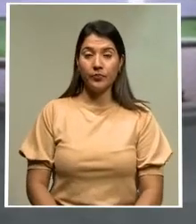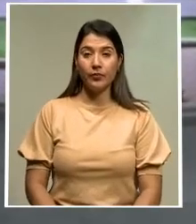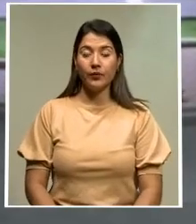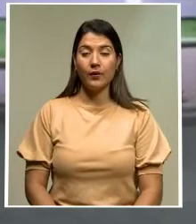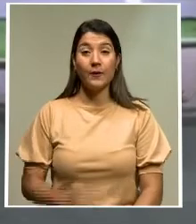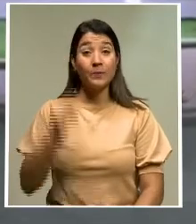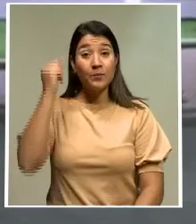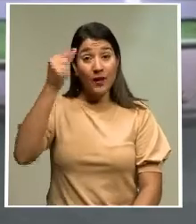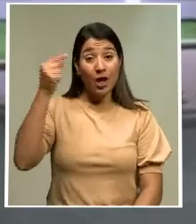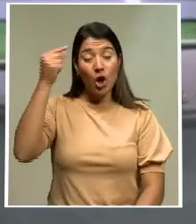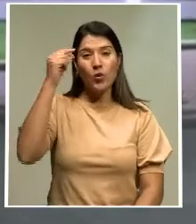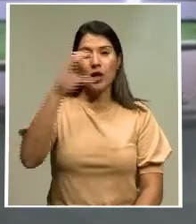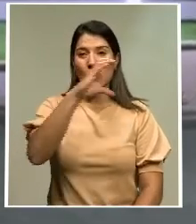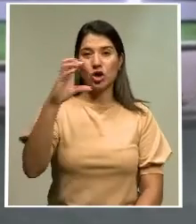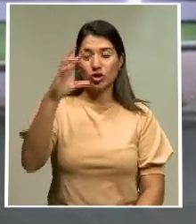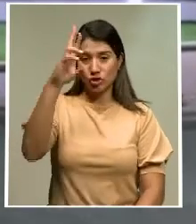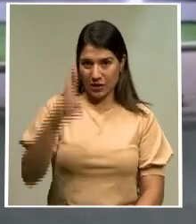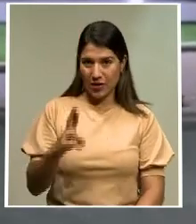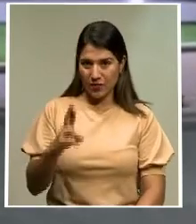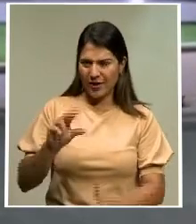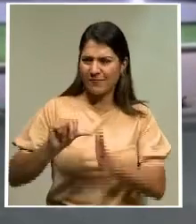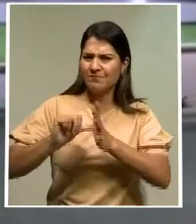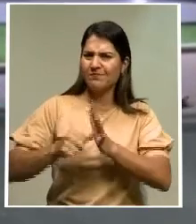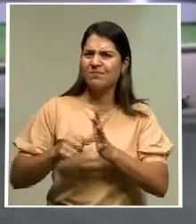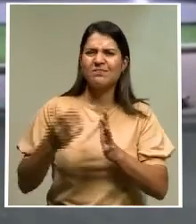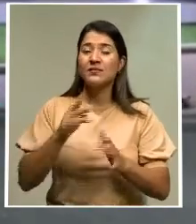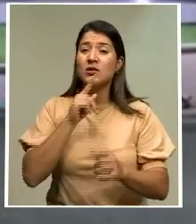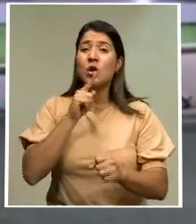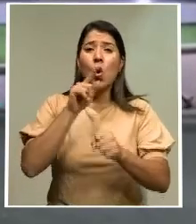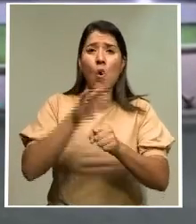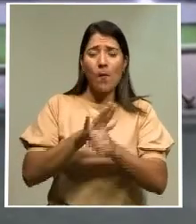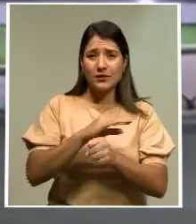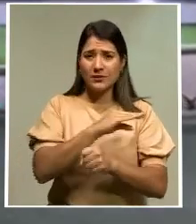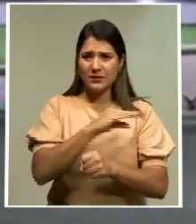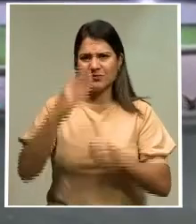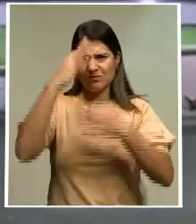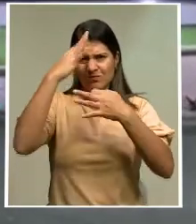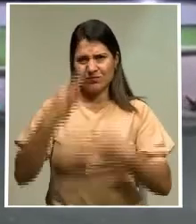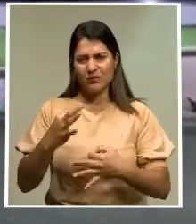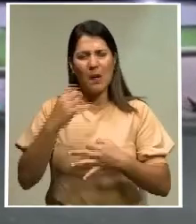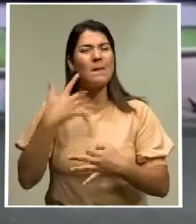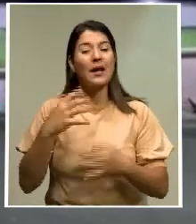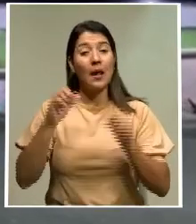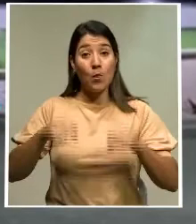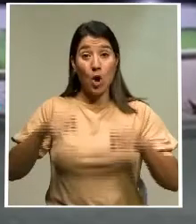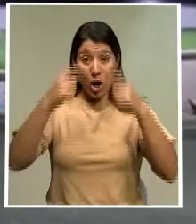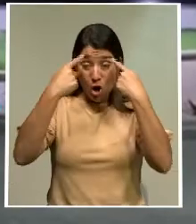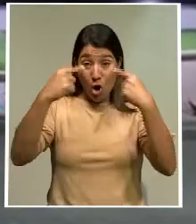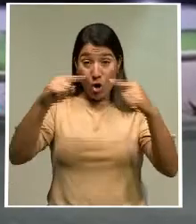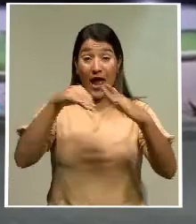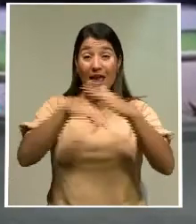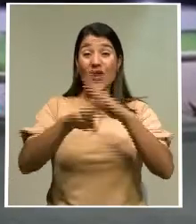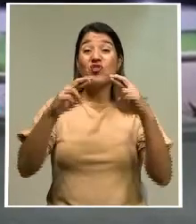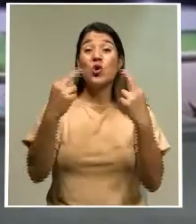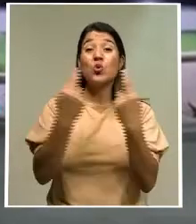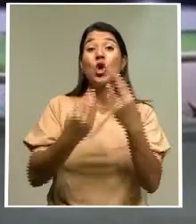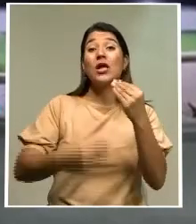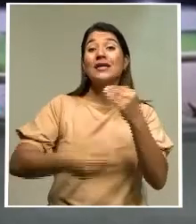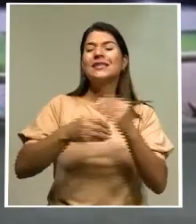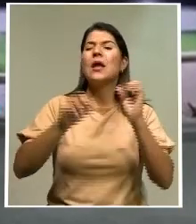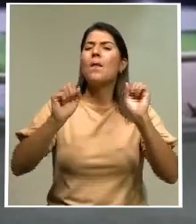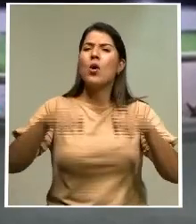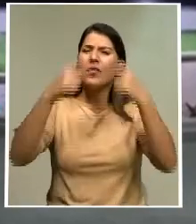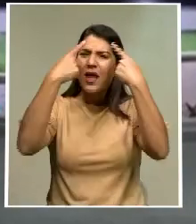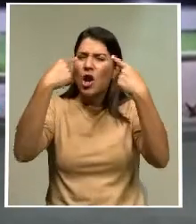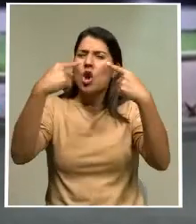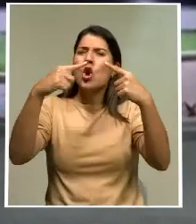El Gobierno de la República ratifica su compromiso y su convicción por lograr que en estas sesiones extraordinarias se pueda lograr una agenda